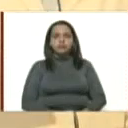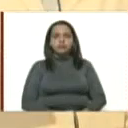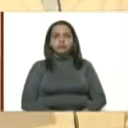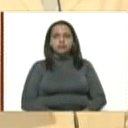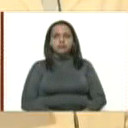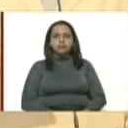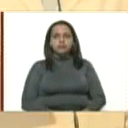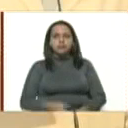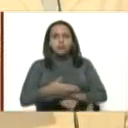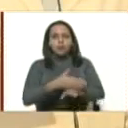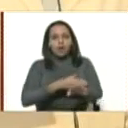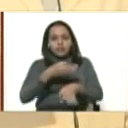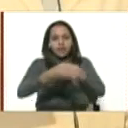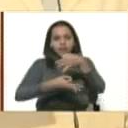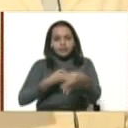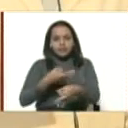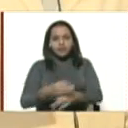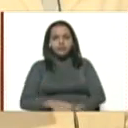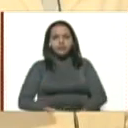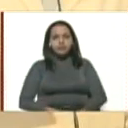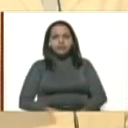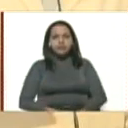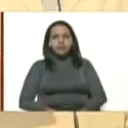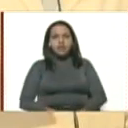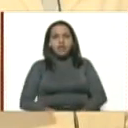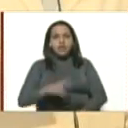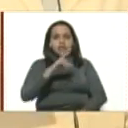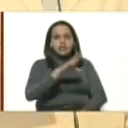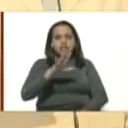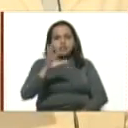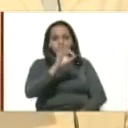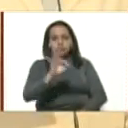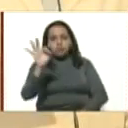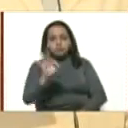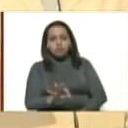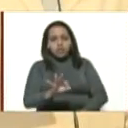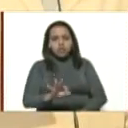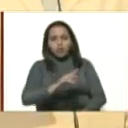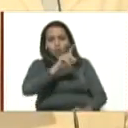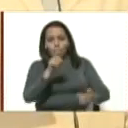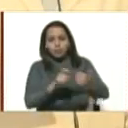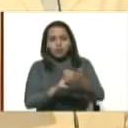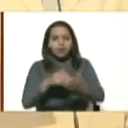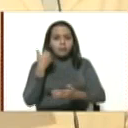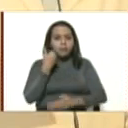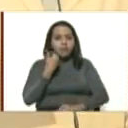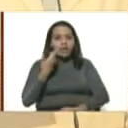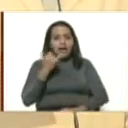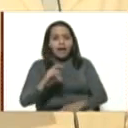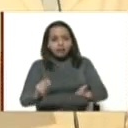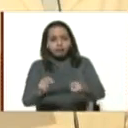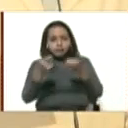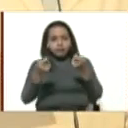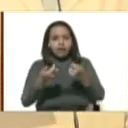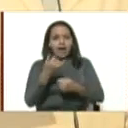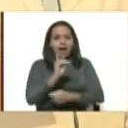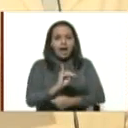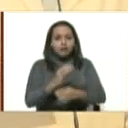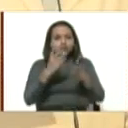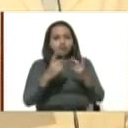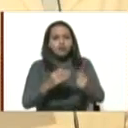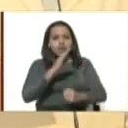Como les decía previamente, el 35% del total de pacientes están plenamente recuperados. Eso hace un número